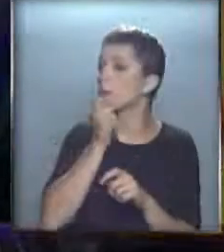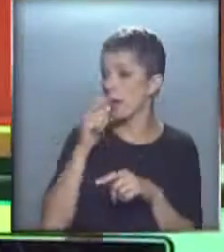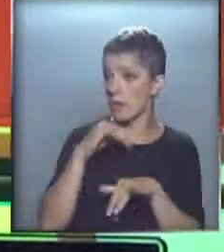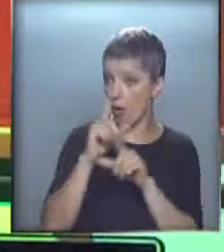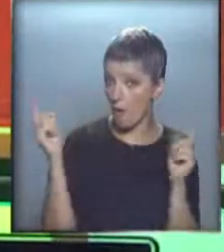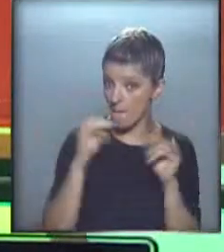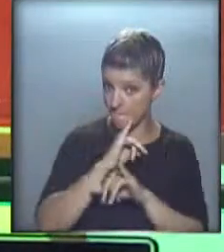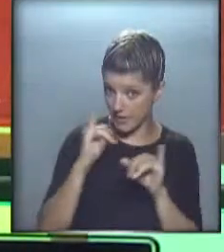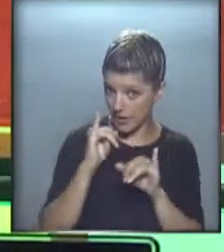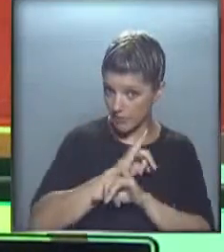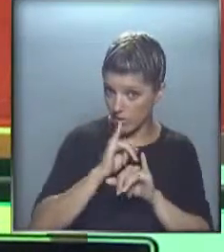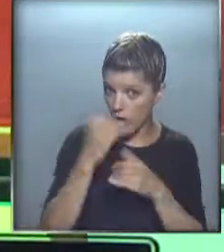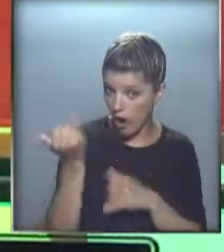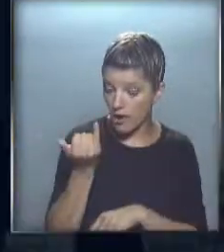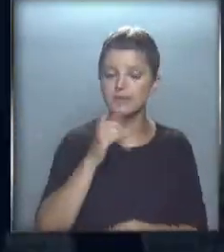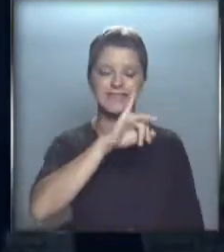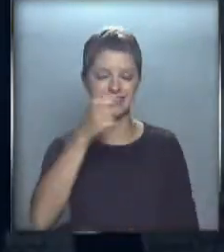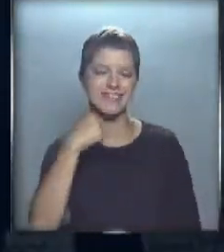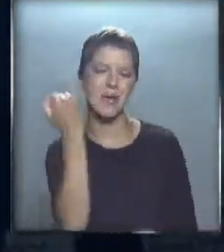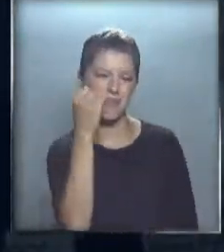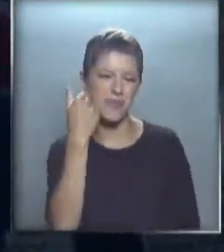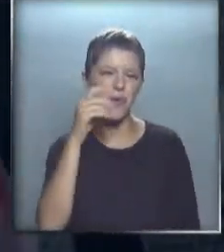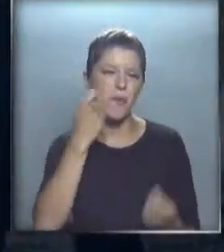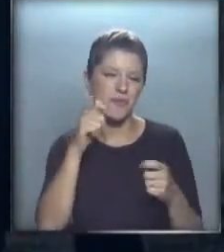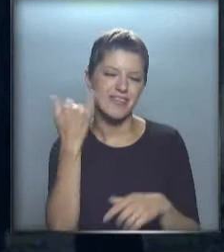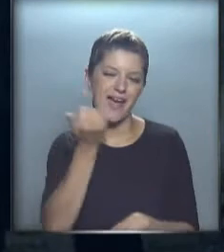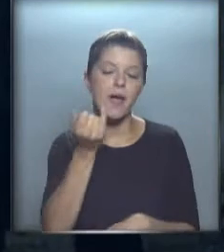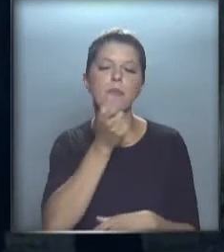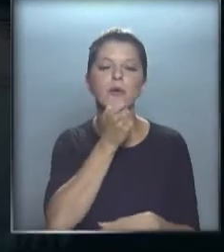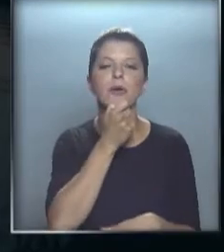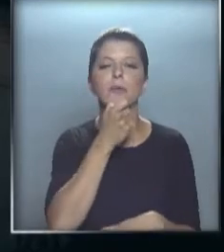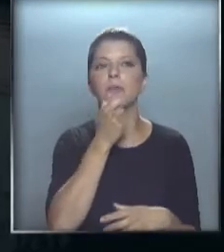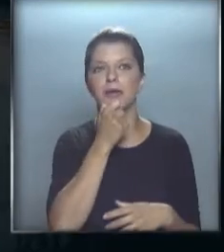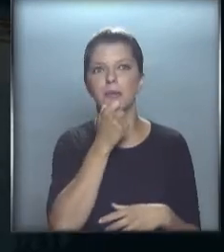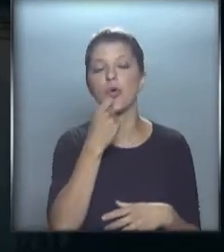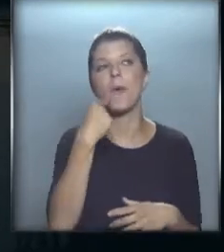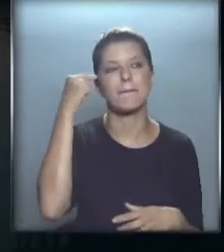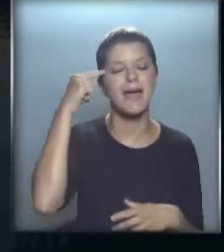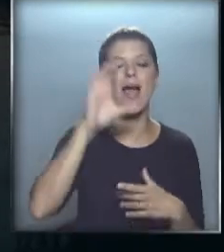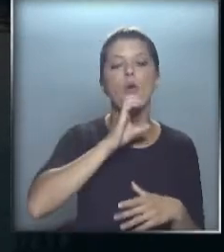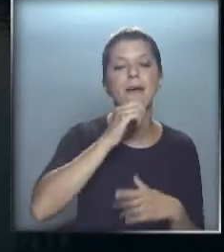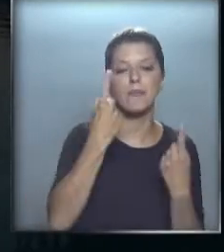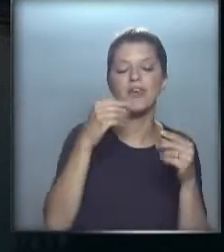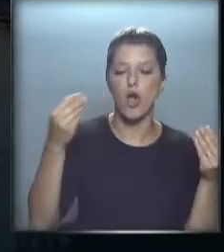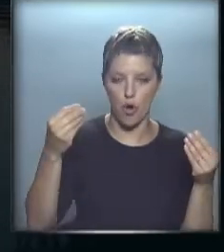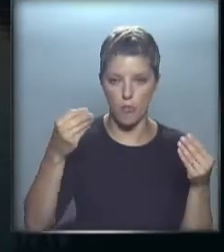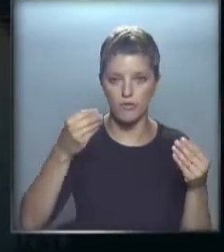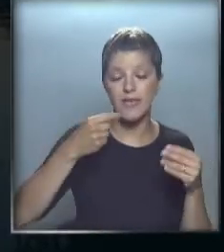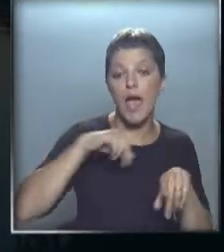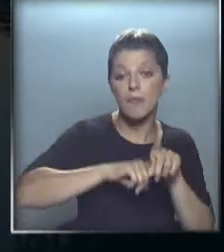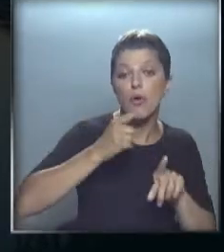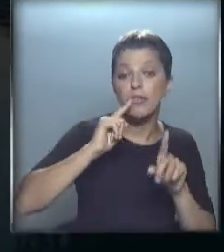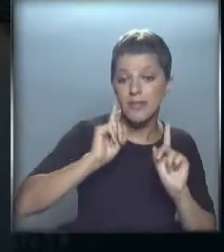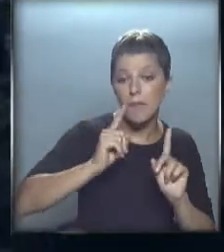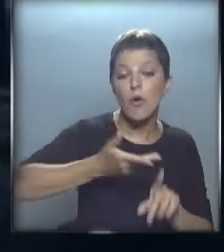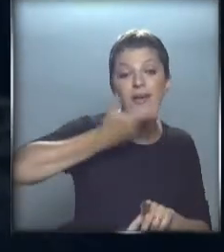de canciones y demás. Sí, pero no es que la comedia musical es género, lo que pasa es que vos empezás a decir los diálogos cantando. Claro. Esto no, nosotros actuamos, como es una escuela